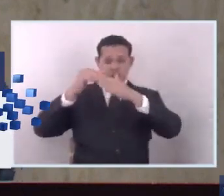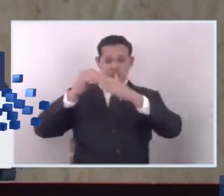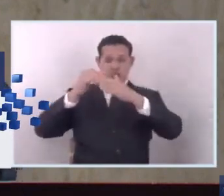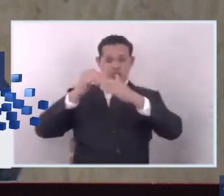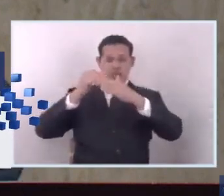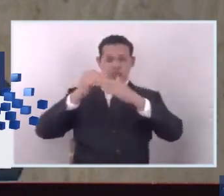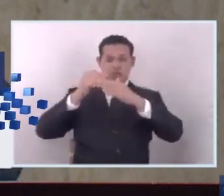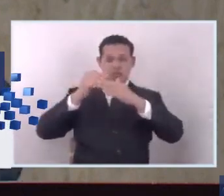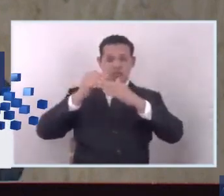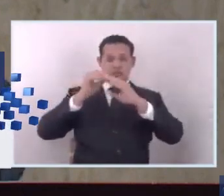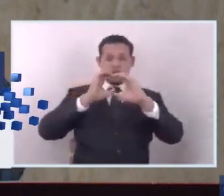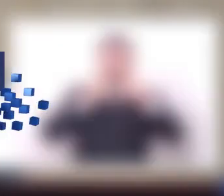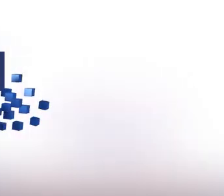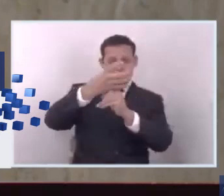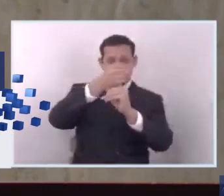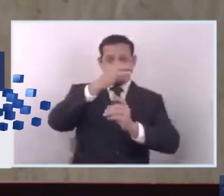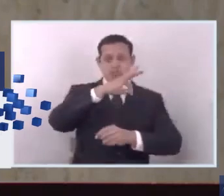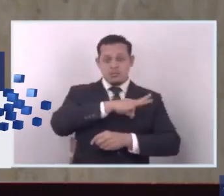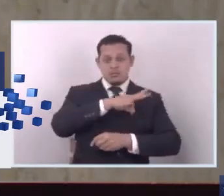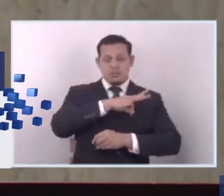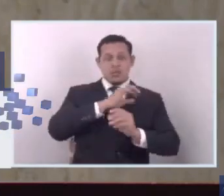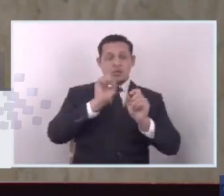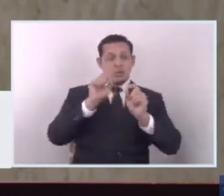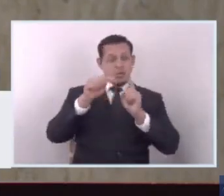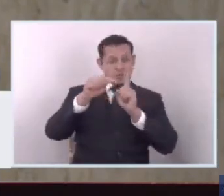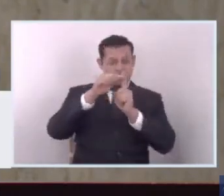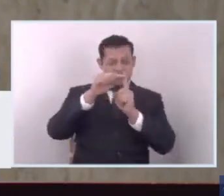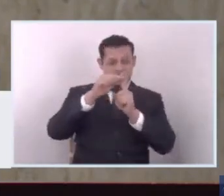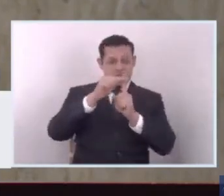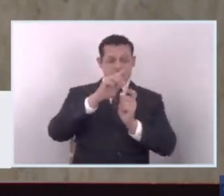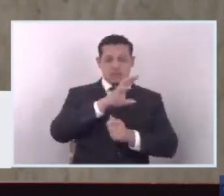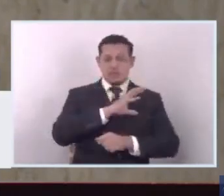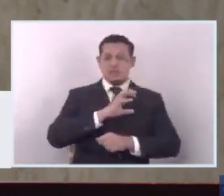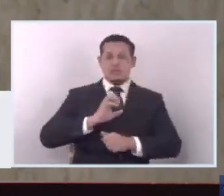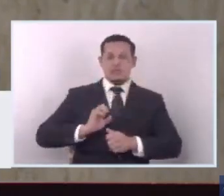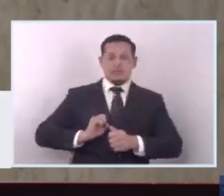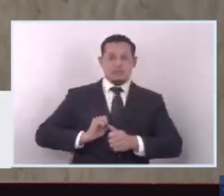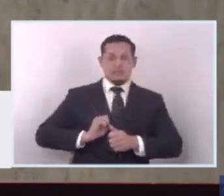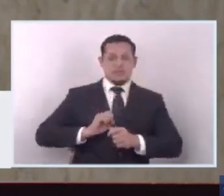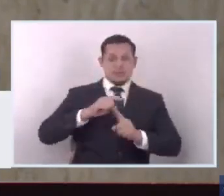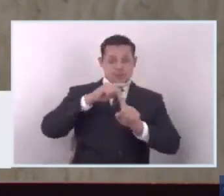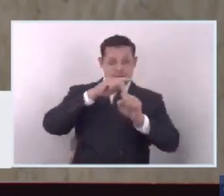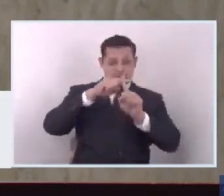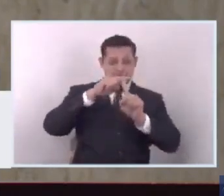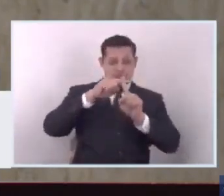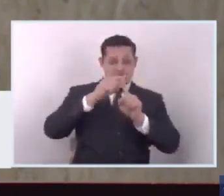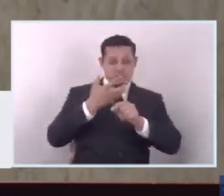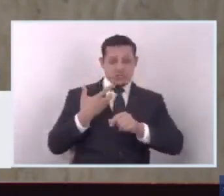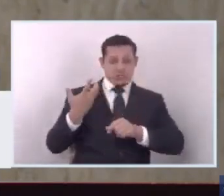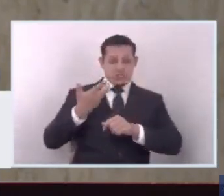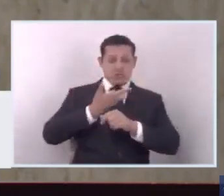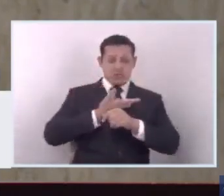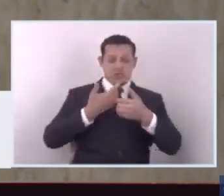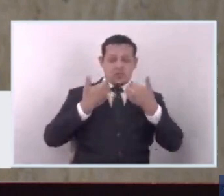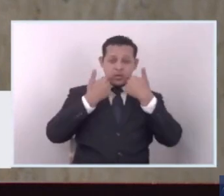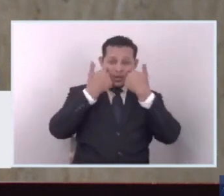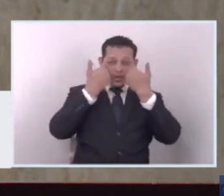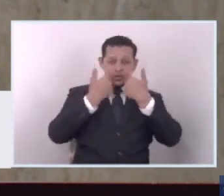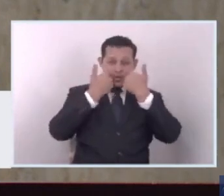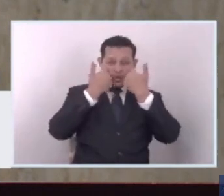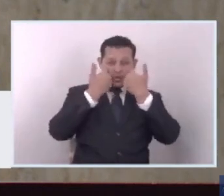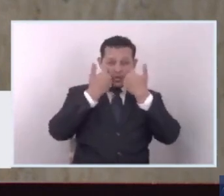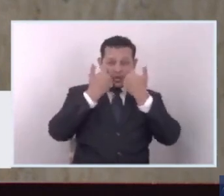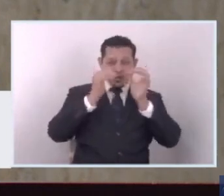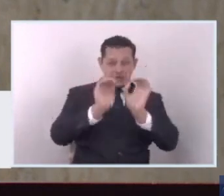telecomunicaciones avanzadas Y esto es positivo para El Salvador esto es positivo para nuestra juventud para